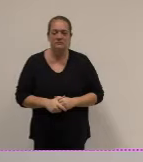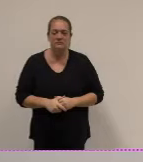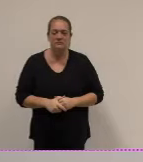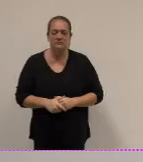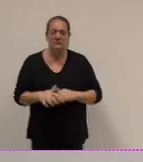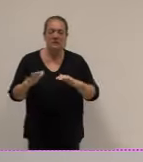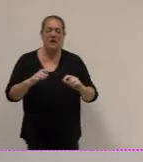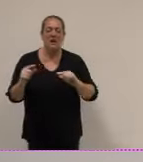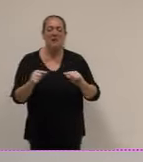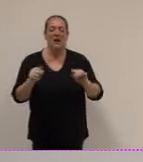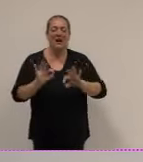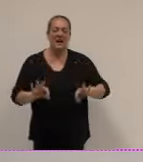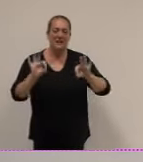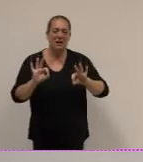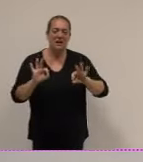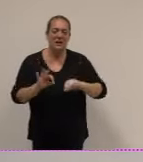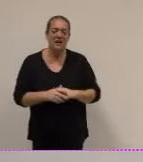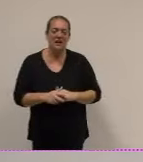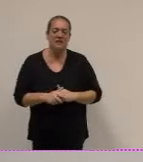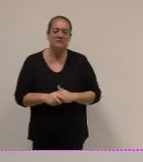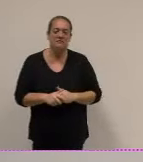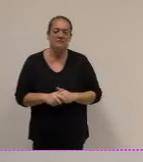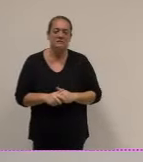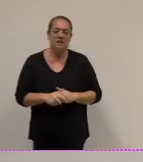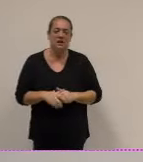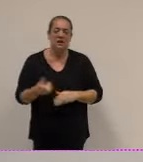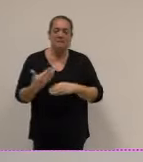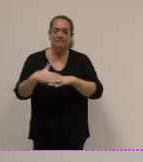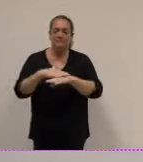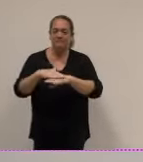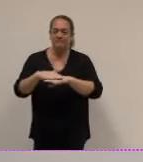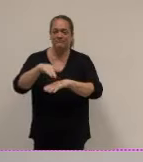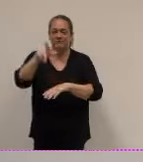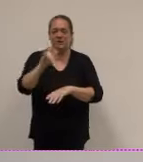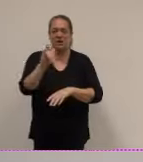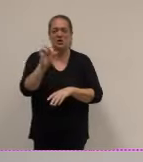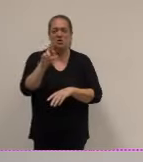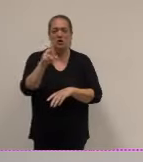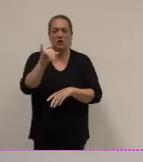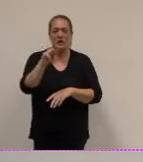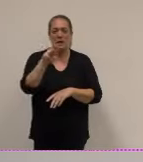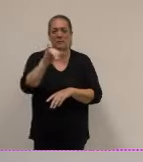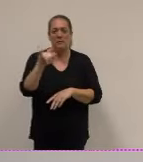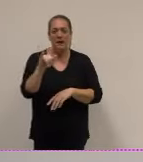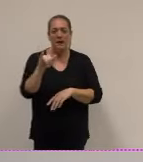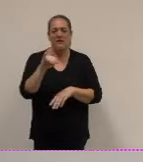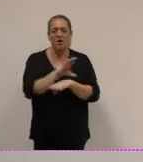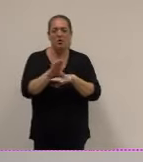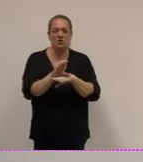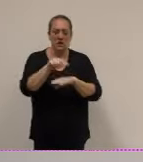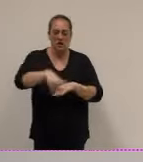Sesión plenaria extraordinaria. Y excusamos a Jordi Pérez, ¿no?, que es el consejero que falta en el día de